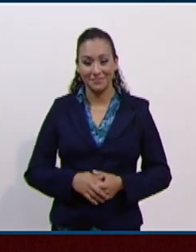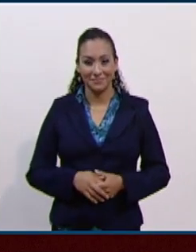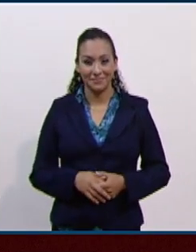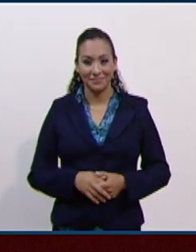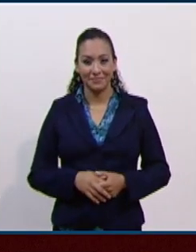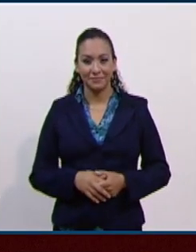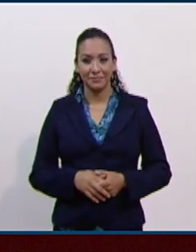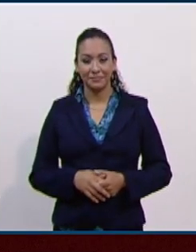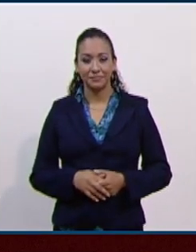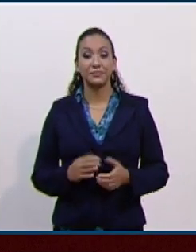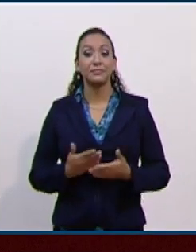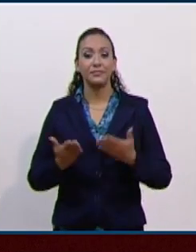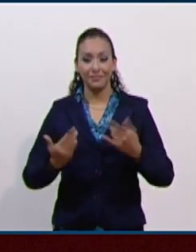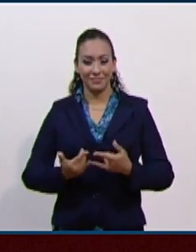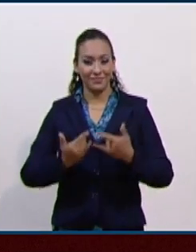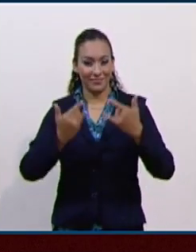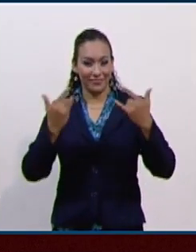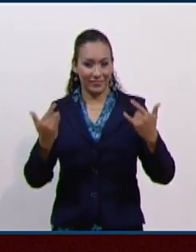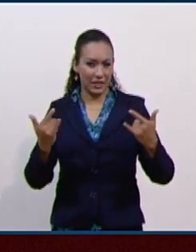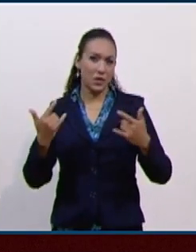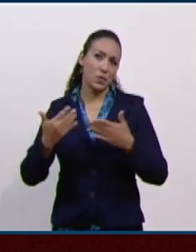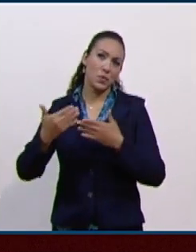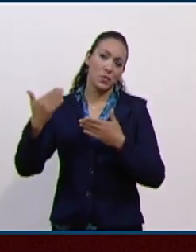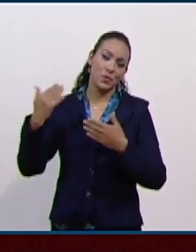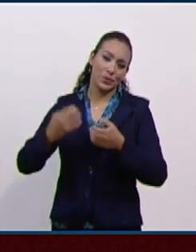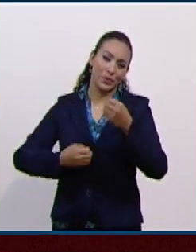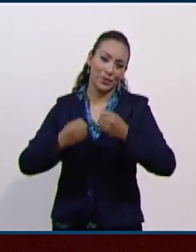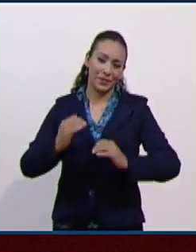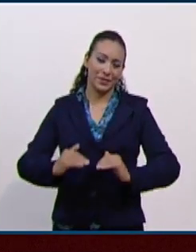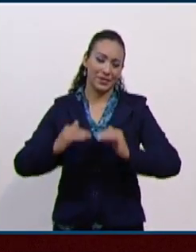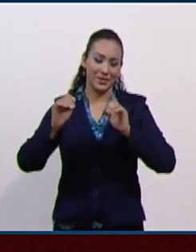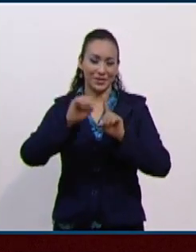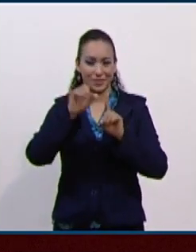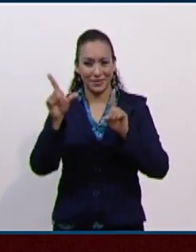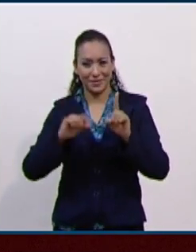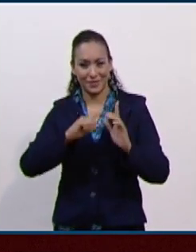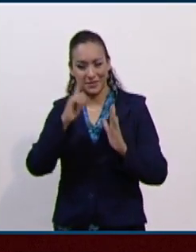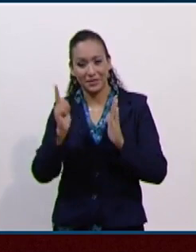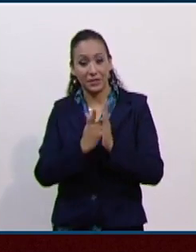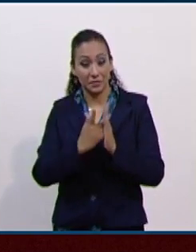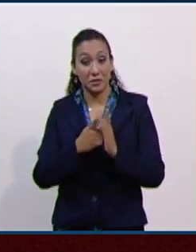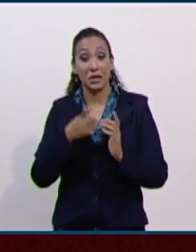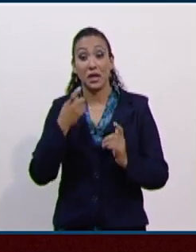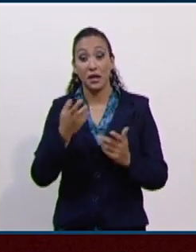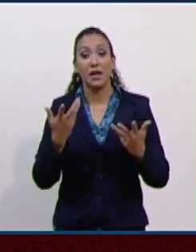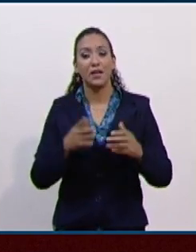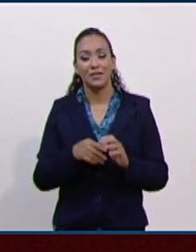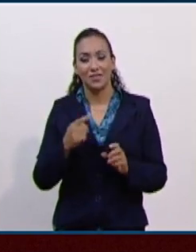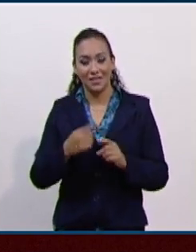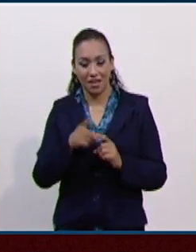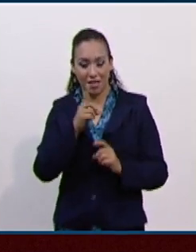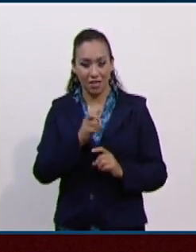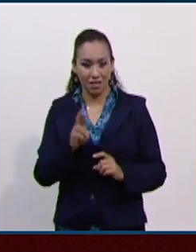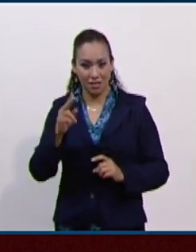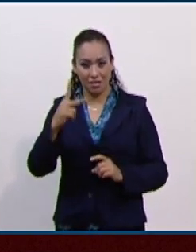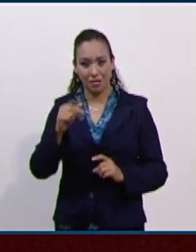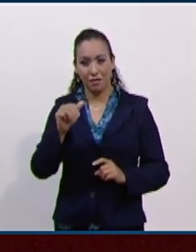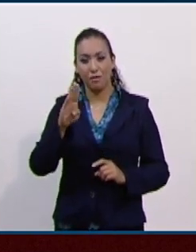Retomando ahora la historia mínima de la Suprema Corte de Justicia, que ha sido realizada por el doctor